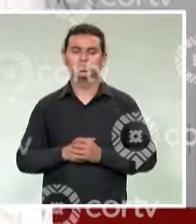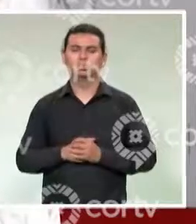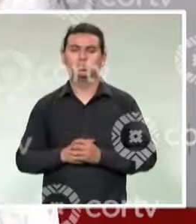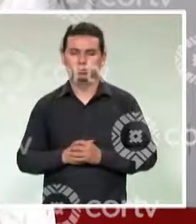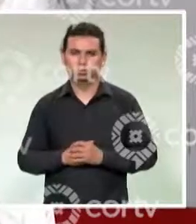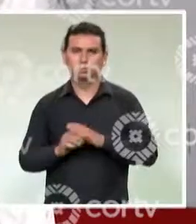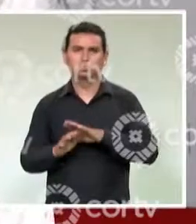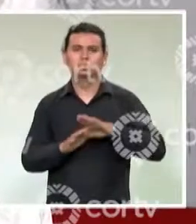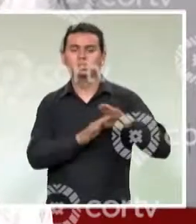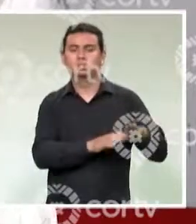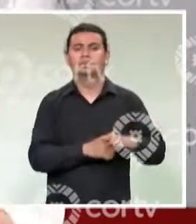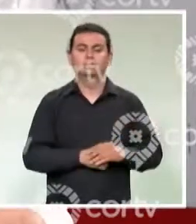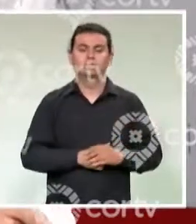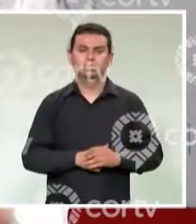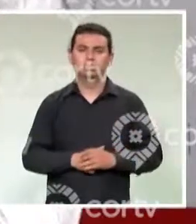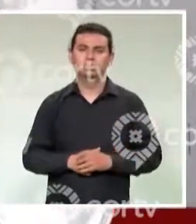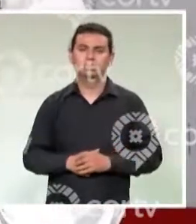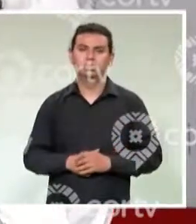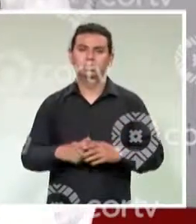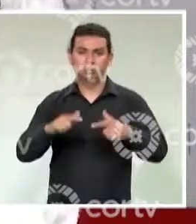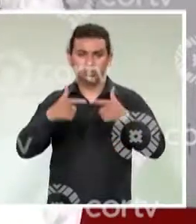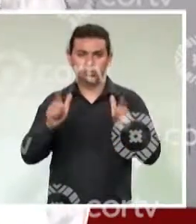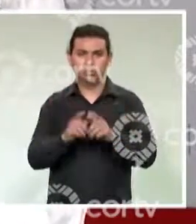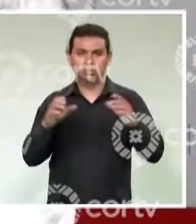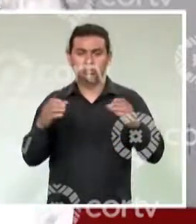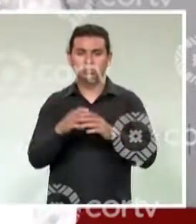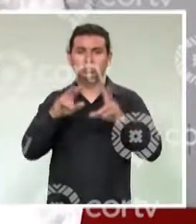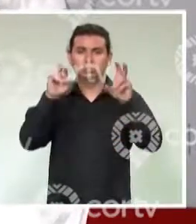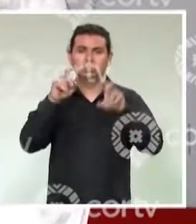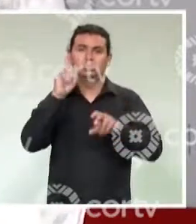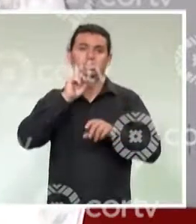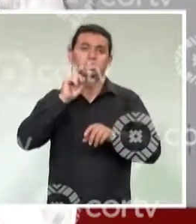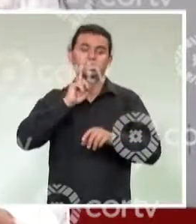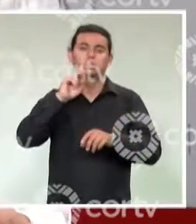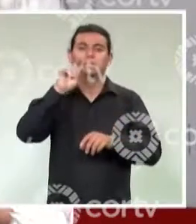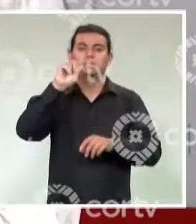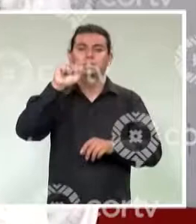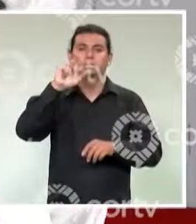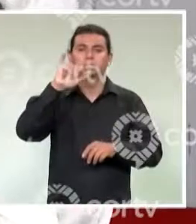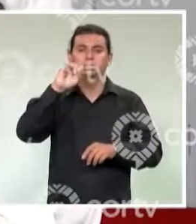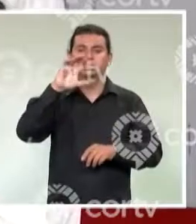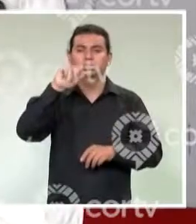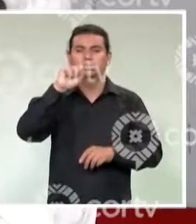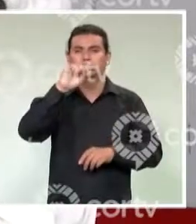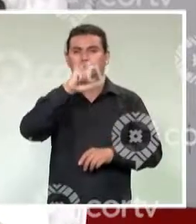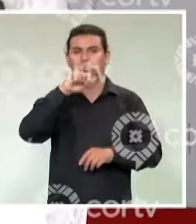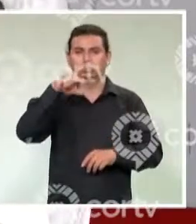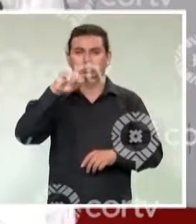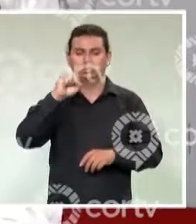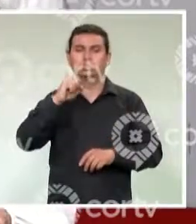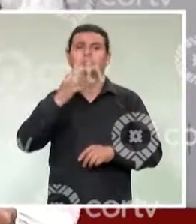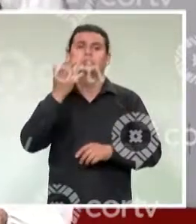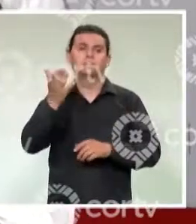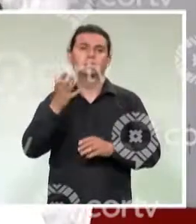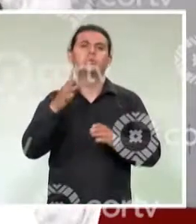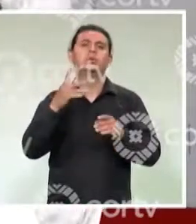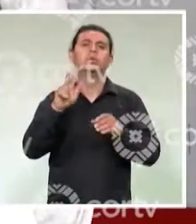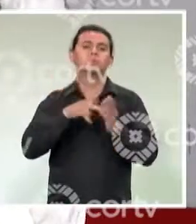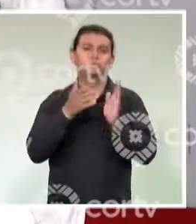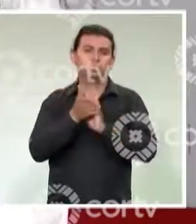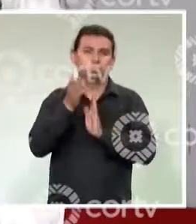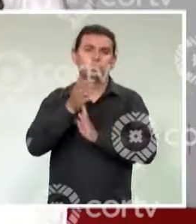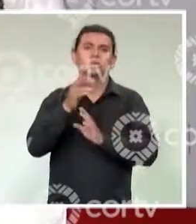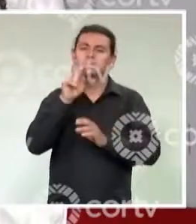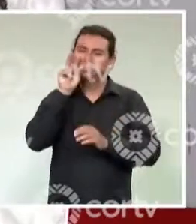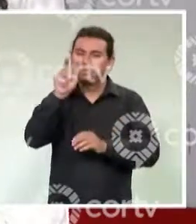y mucha atención a lo siguiente porque el grupo de estudios sobre la mujer rosario castellanos es mujer pidió que en el proceso de reconstrucción se